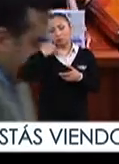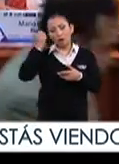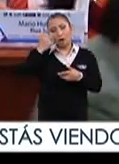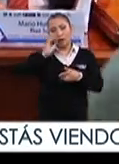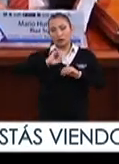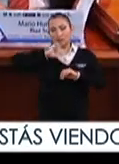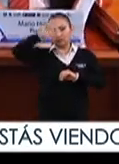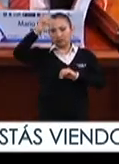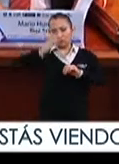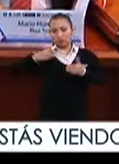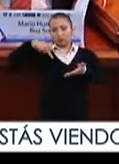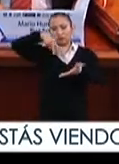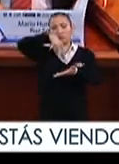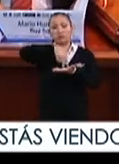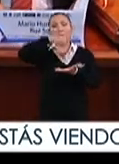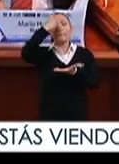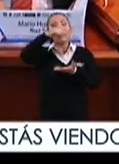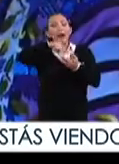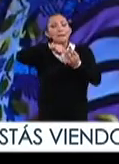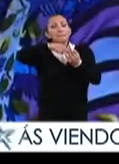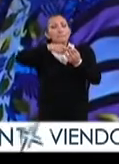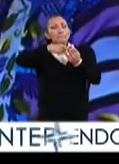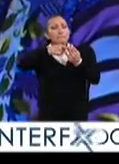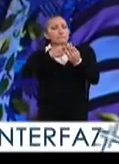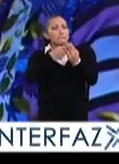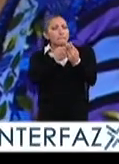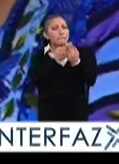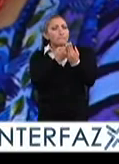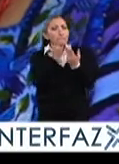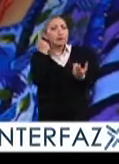magistral es como para iniciar